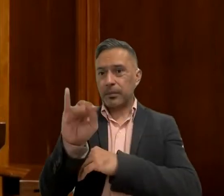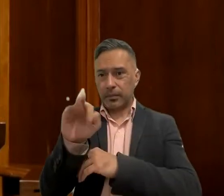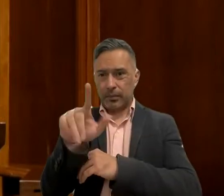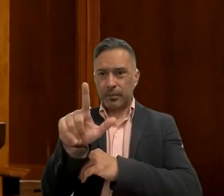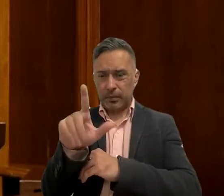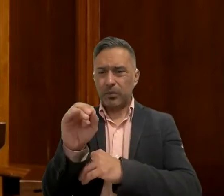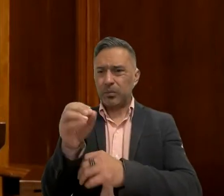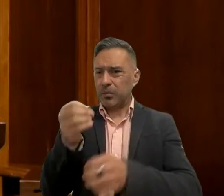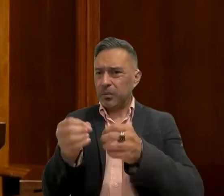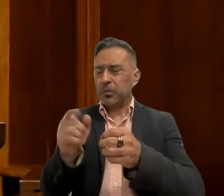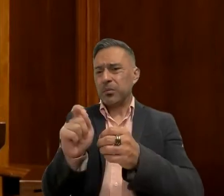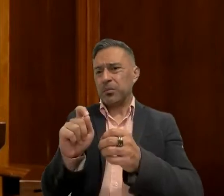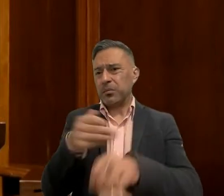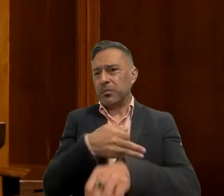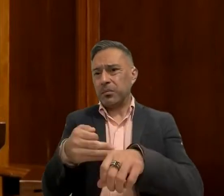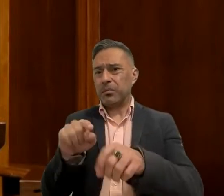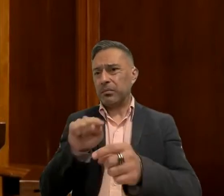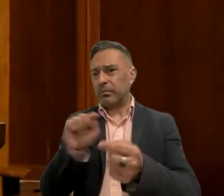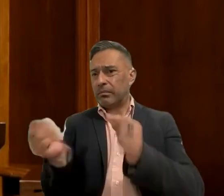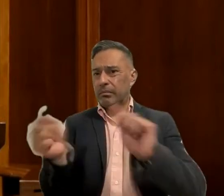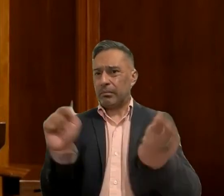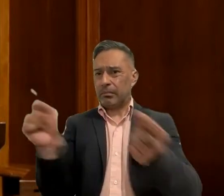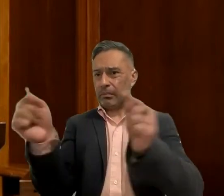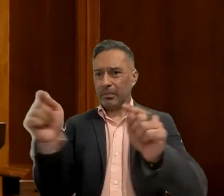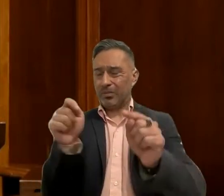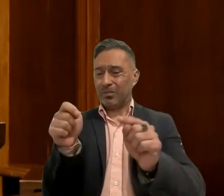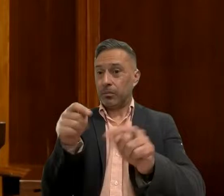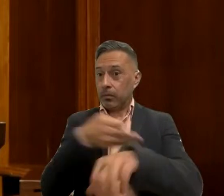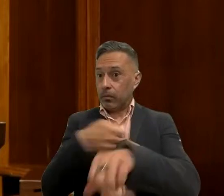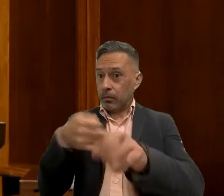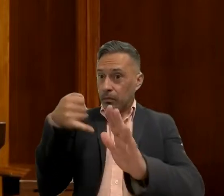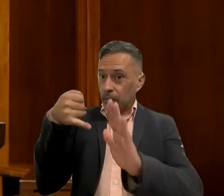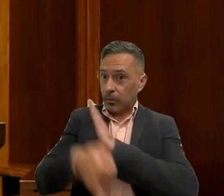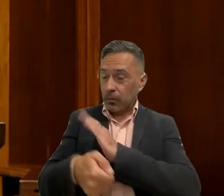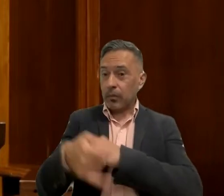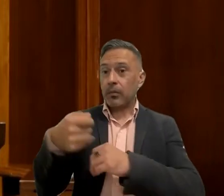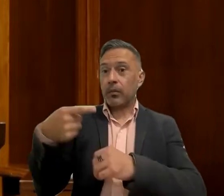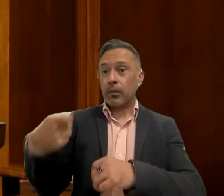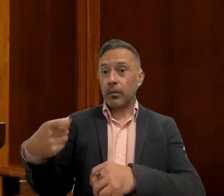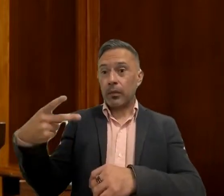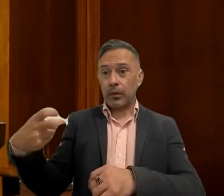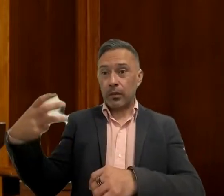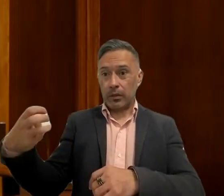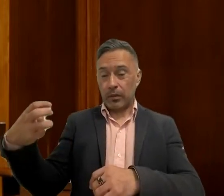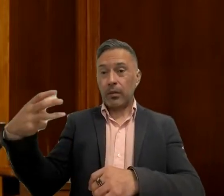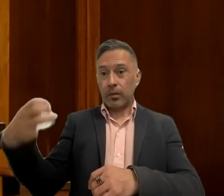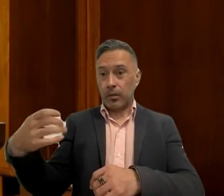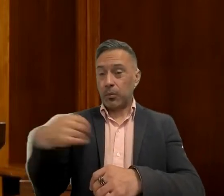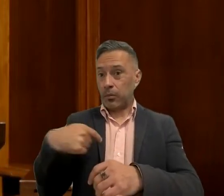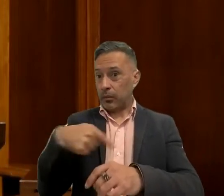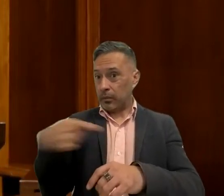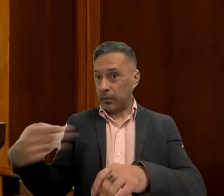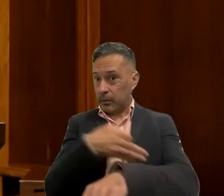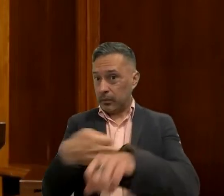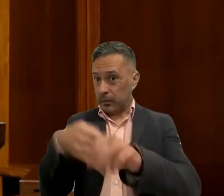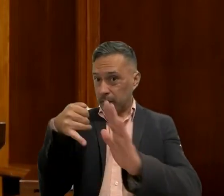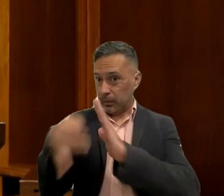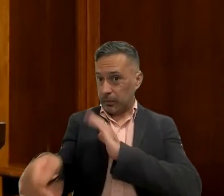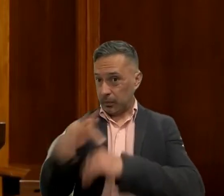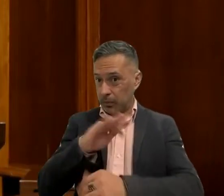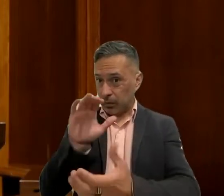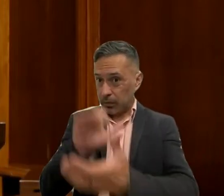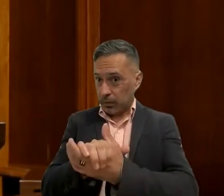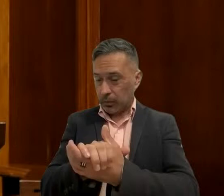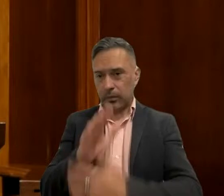limitación de grado y en línea colateral hasta el 4º grado, de afinidad hasta el 2º grado con la persona que